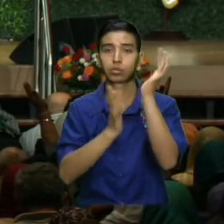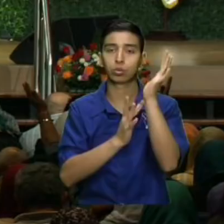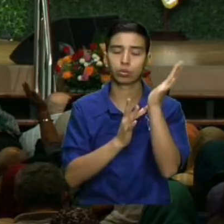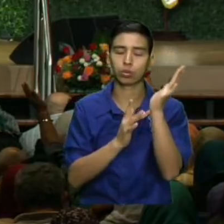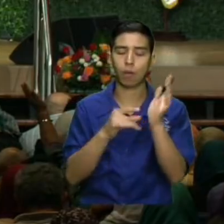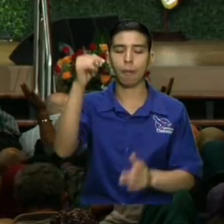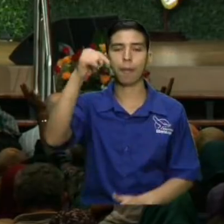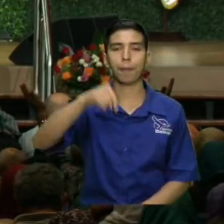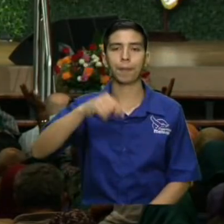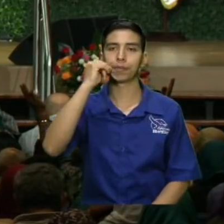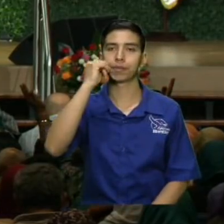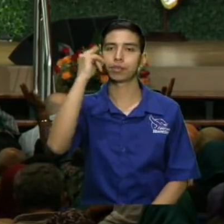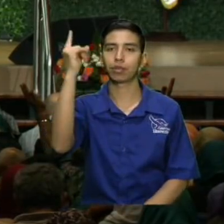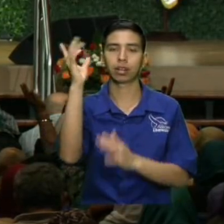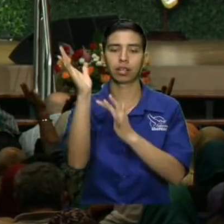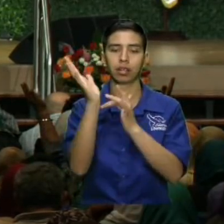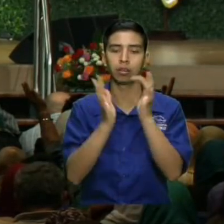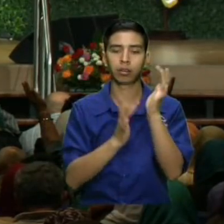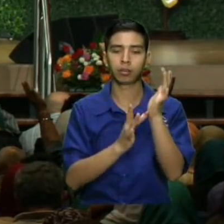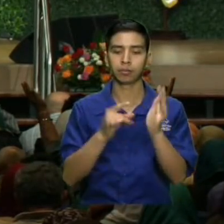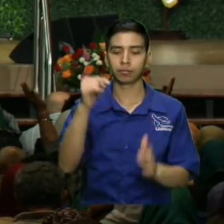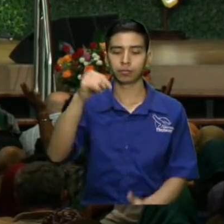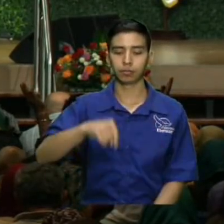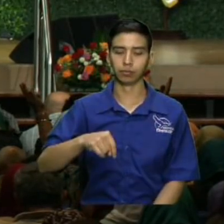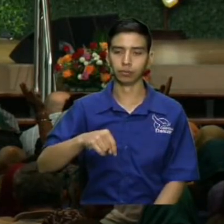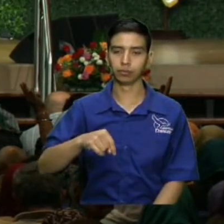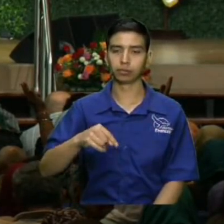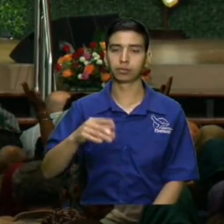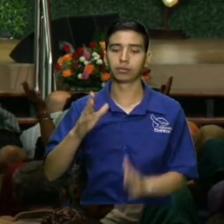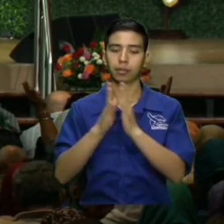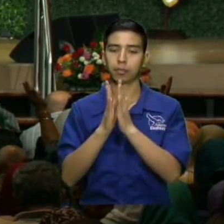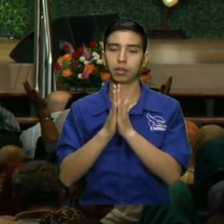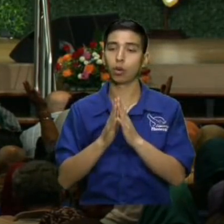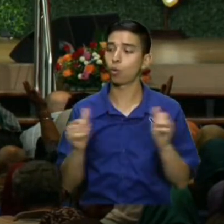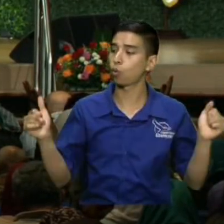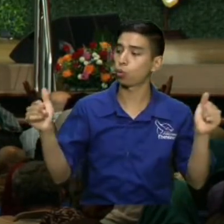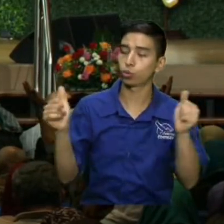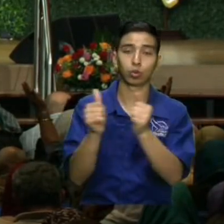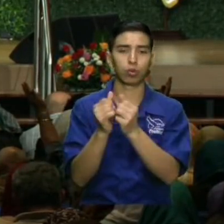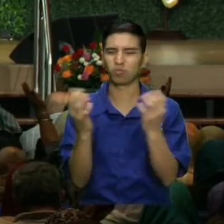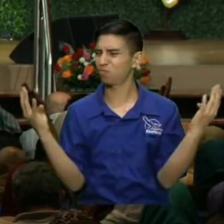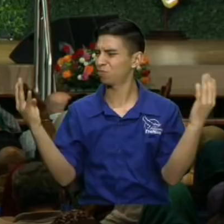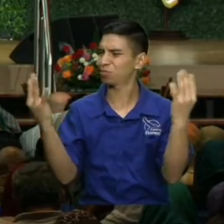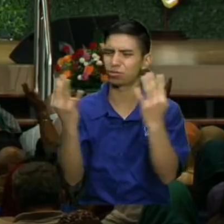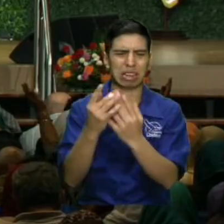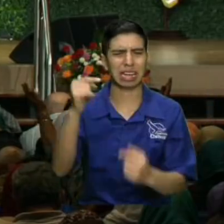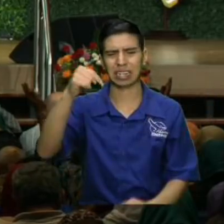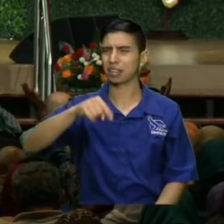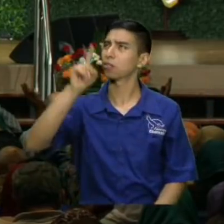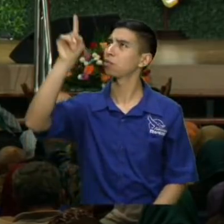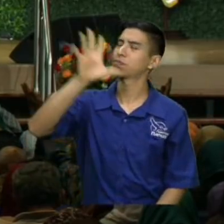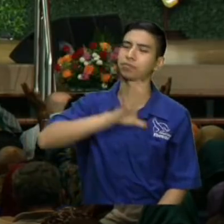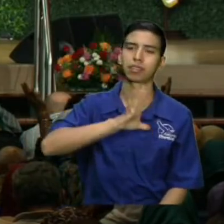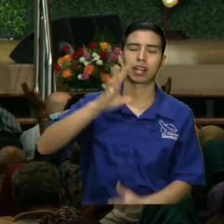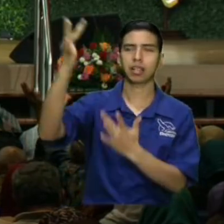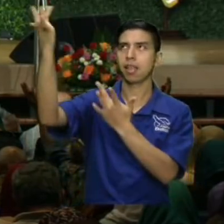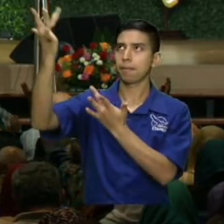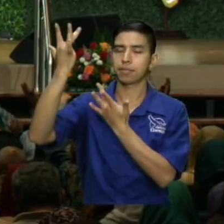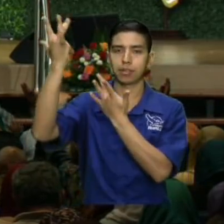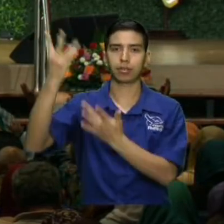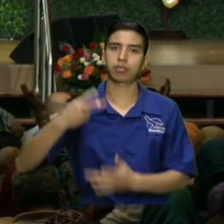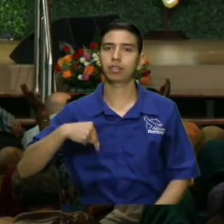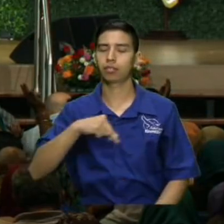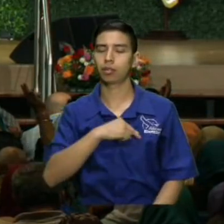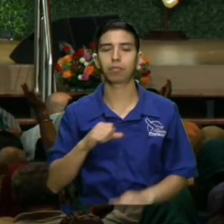Hoy, Señor, yo te pido juntamente con mis hermanos que tengas piedad, misericordia en nosotros, para que podamos